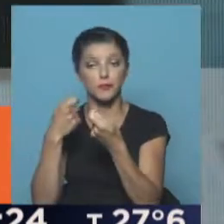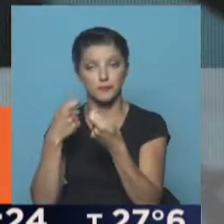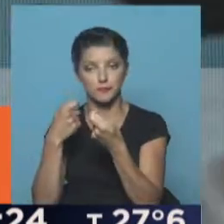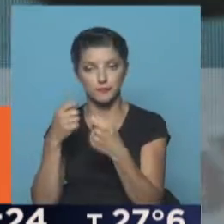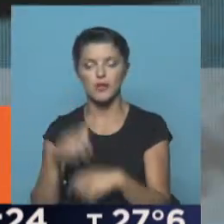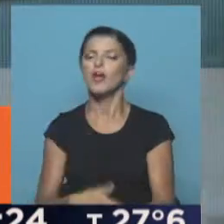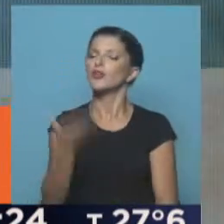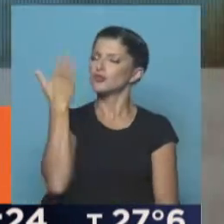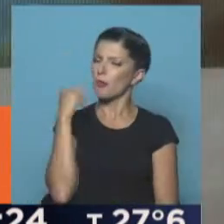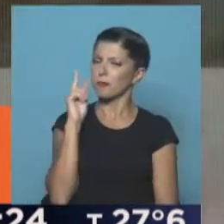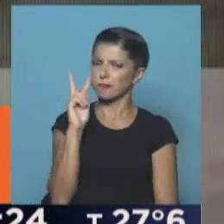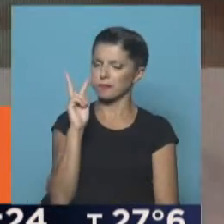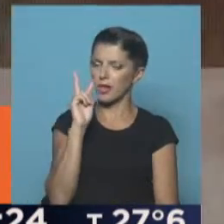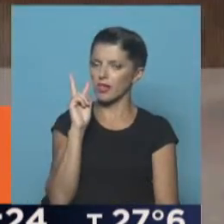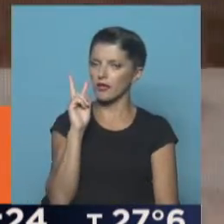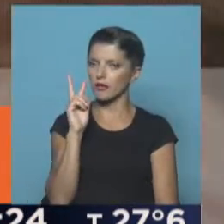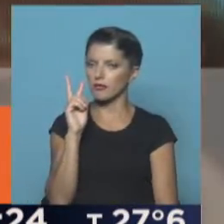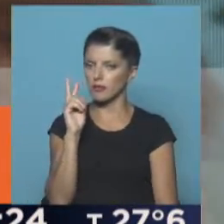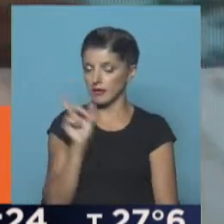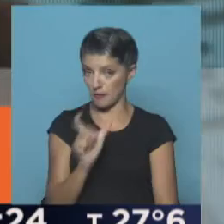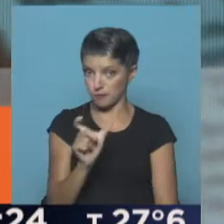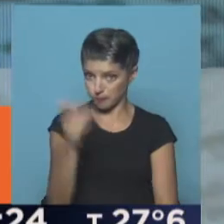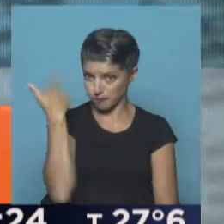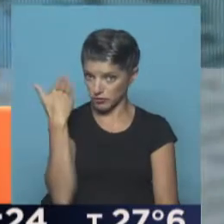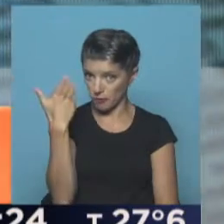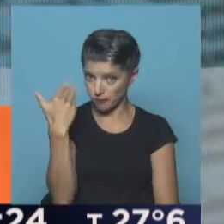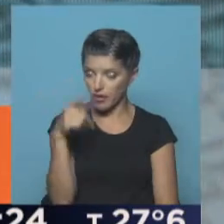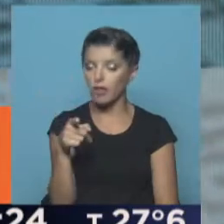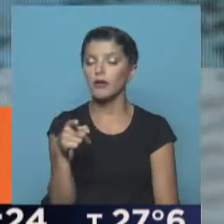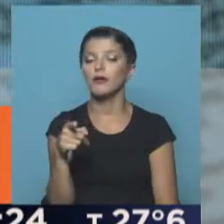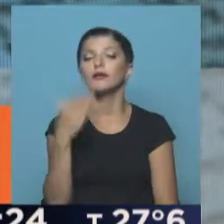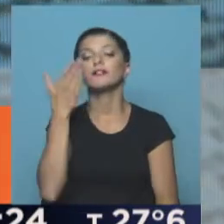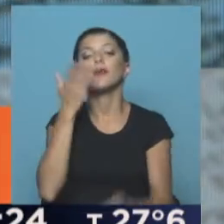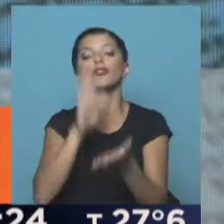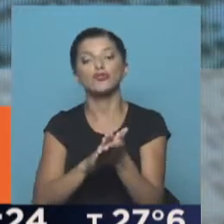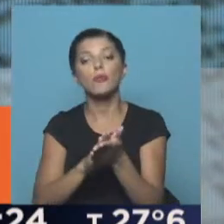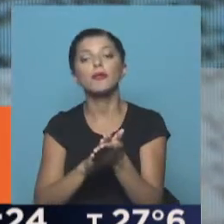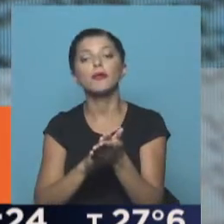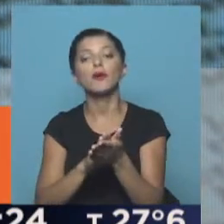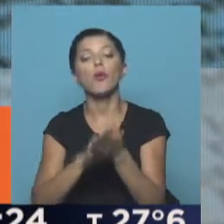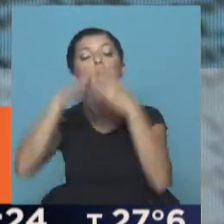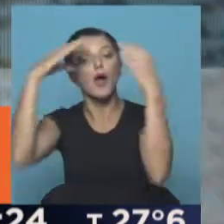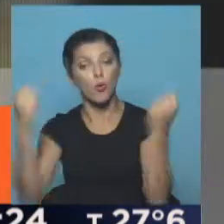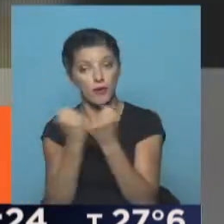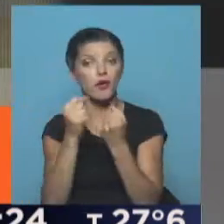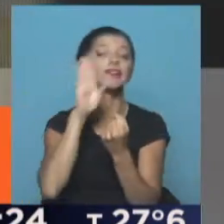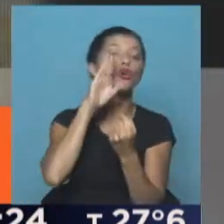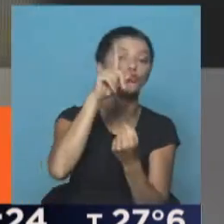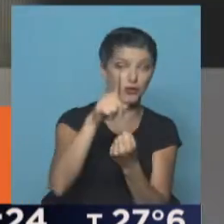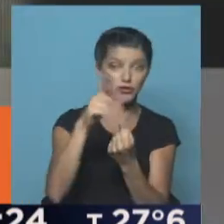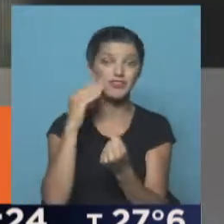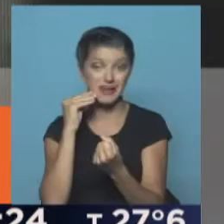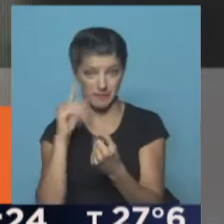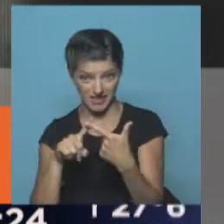lo veíamos en el tape recién, se comenzó a hablar de la posibilidad de un TLC, de un Tratado de Libre Comercio entre Estados Unidos y